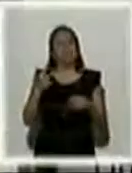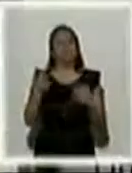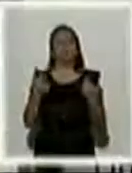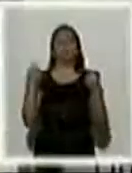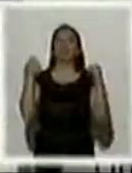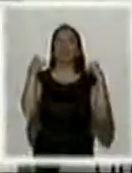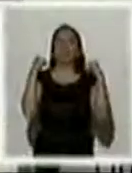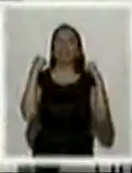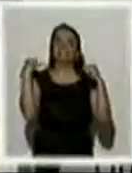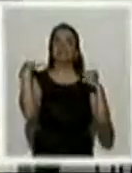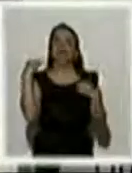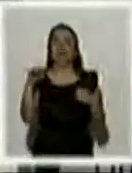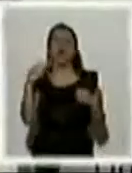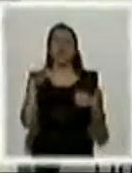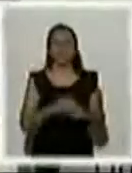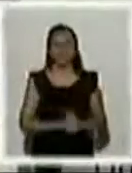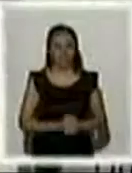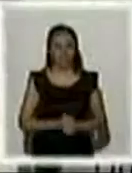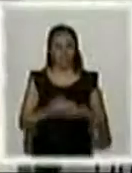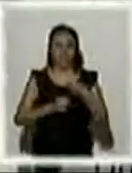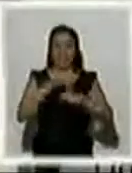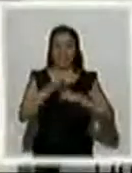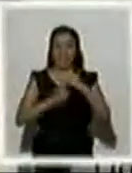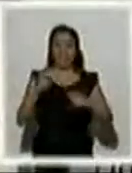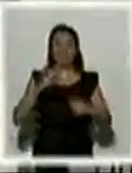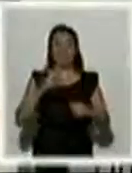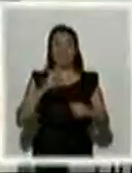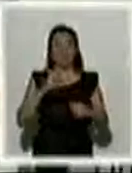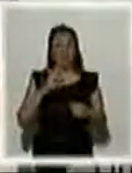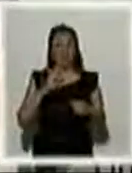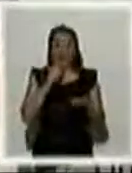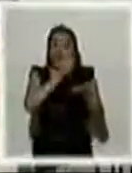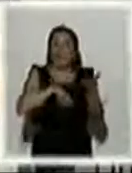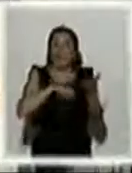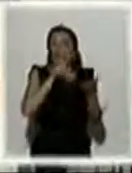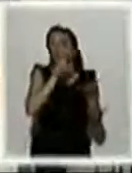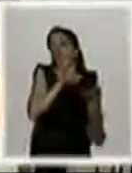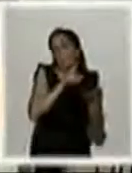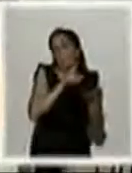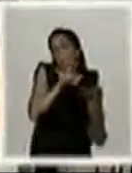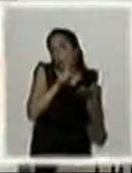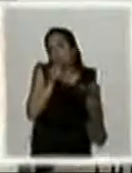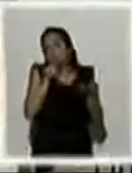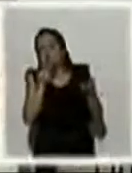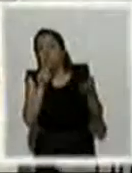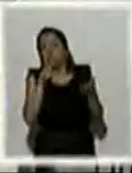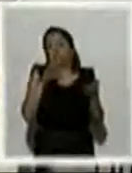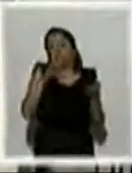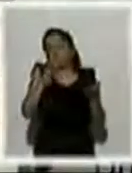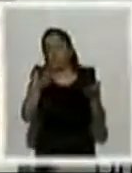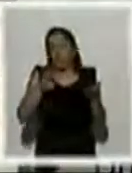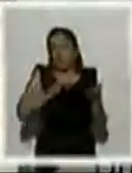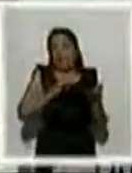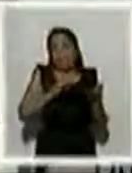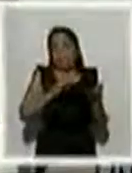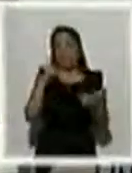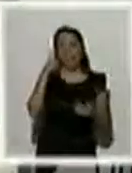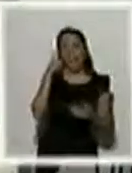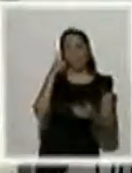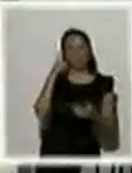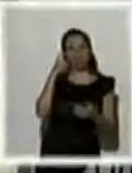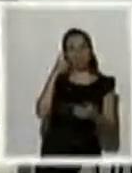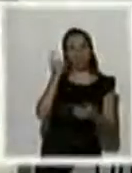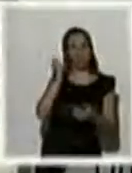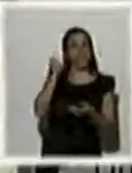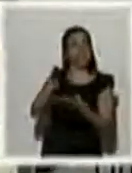en contratos de 1 a 2 años, un periodo de tiempo aprenden el oficio, que pague el Estado, otro periodo de tiempo hacen práctica y